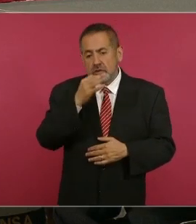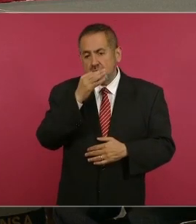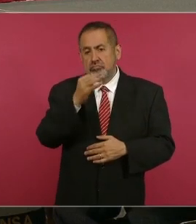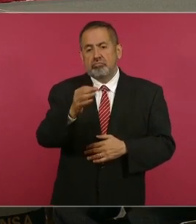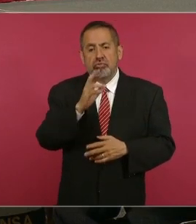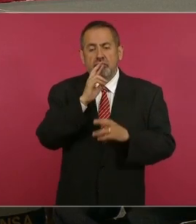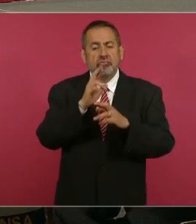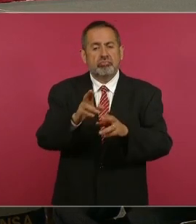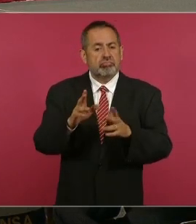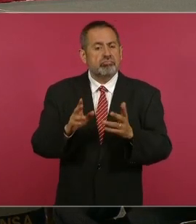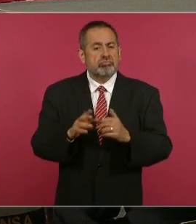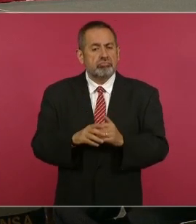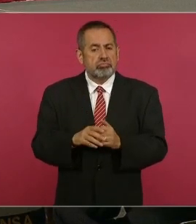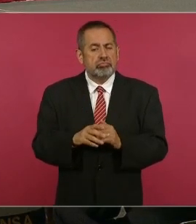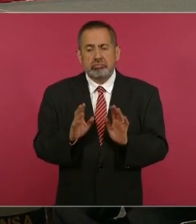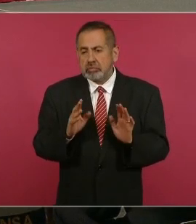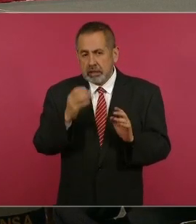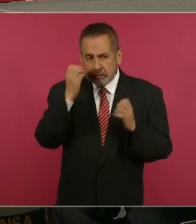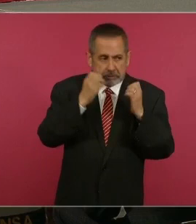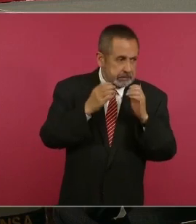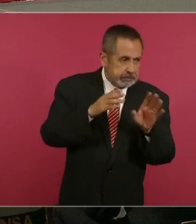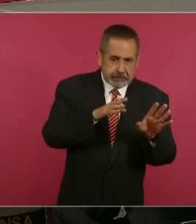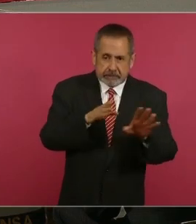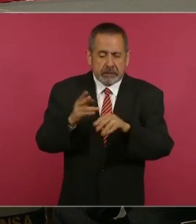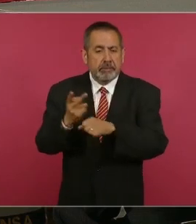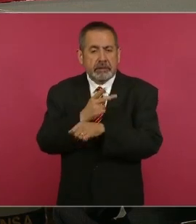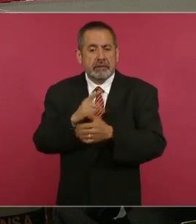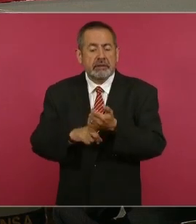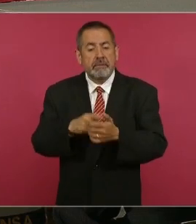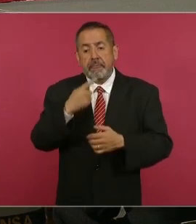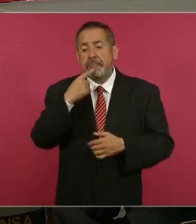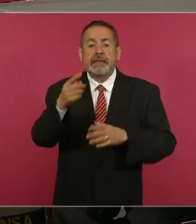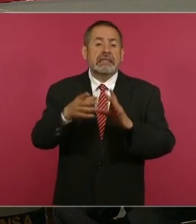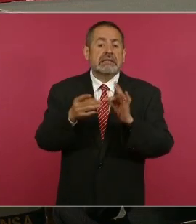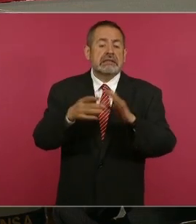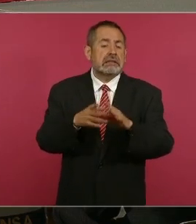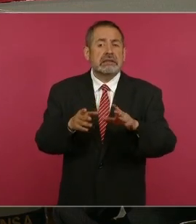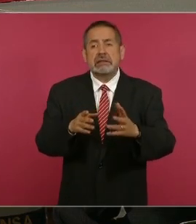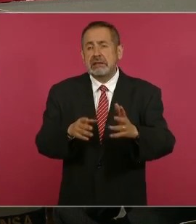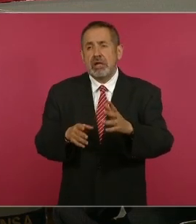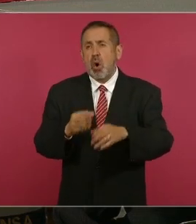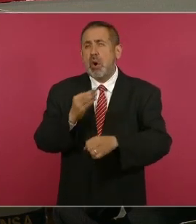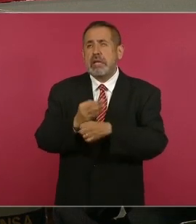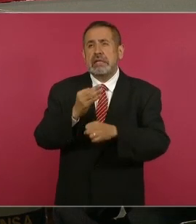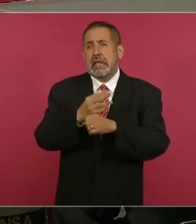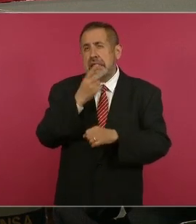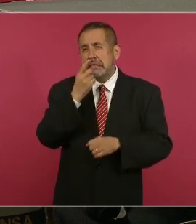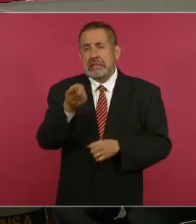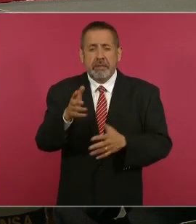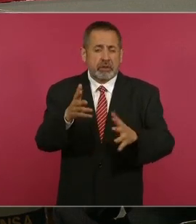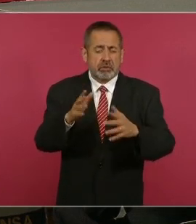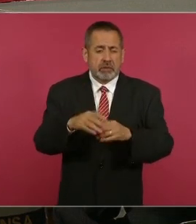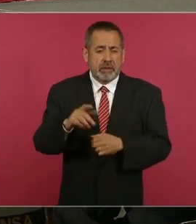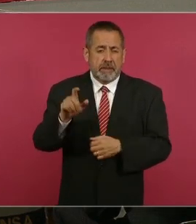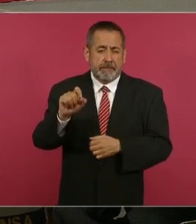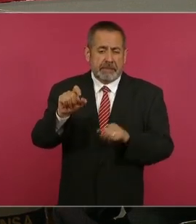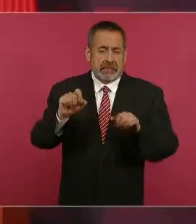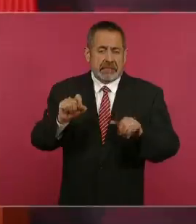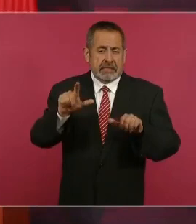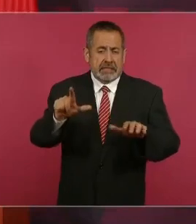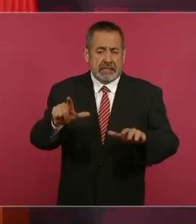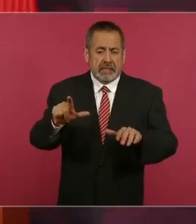un reporte preliminar. Se habla hasta el momento de